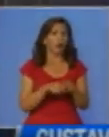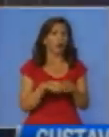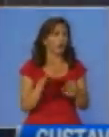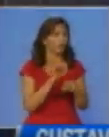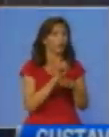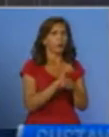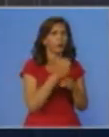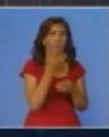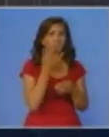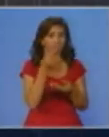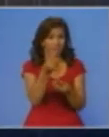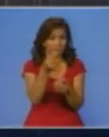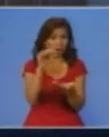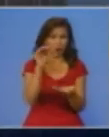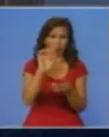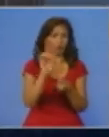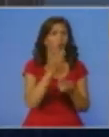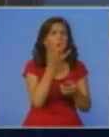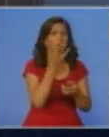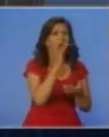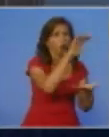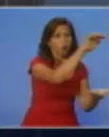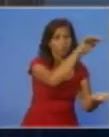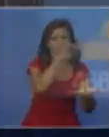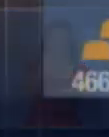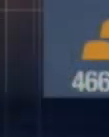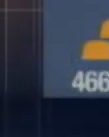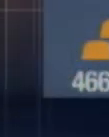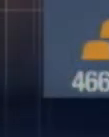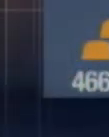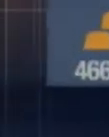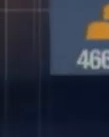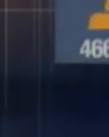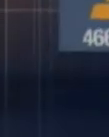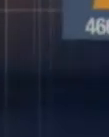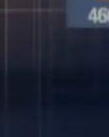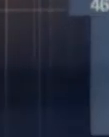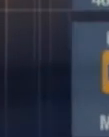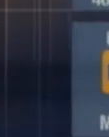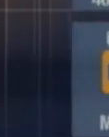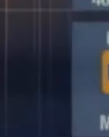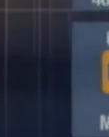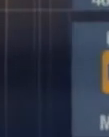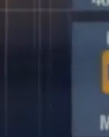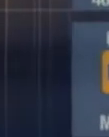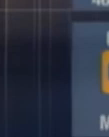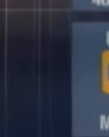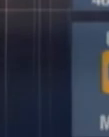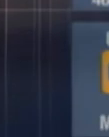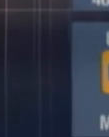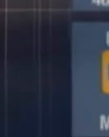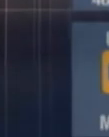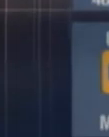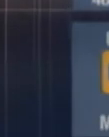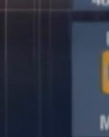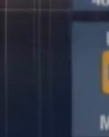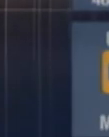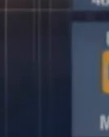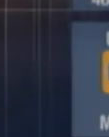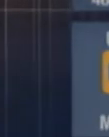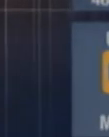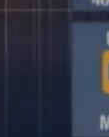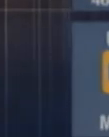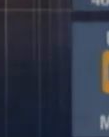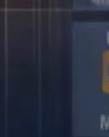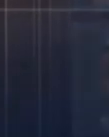enorme el banco central entrega a 466.000 onzas de oro equivalentes a 602 millones de dólares a